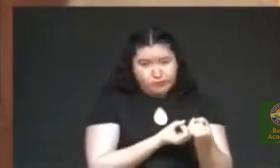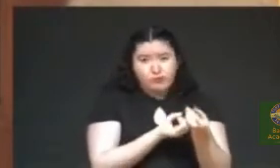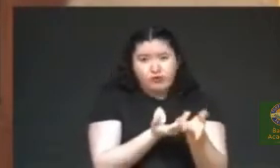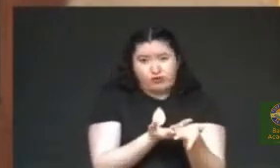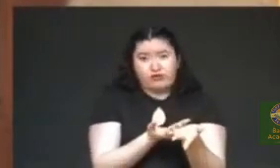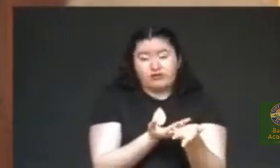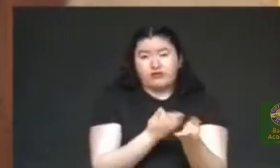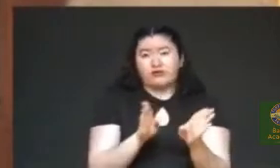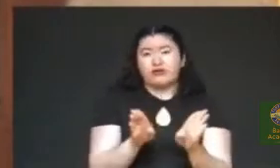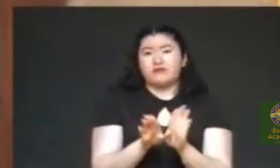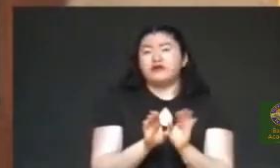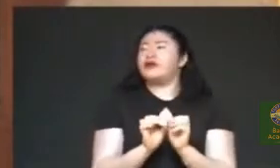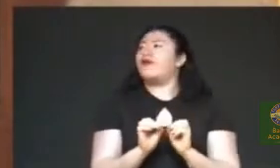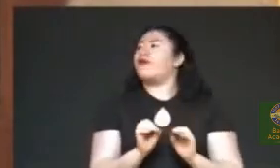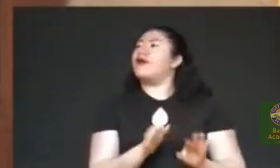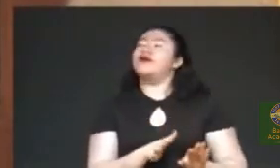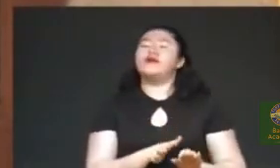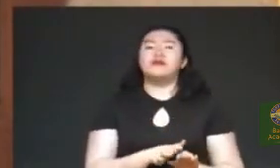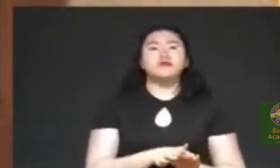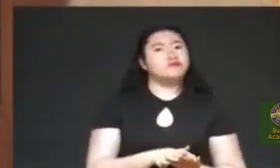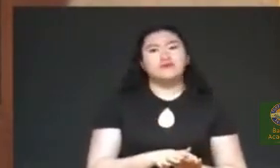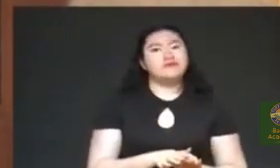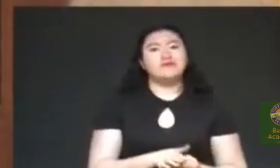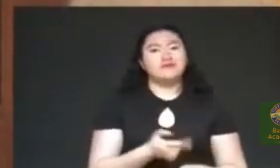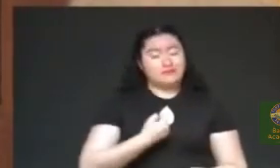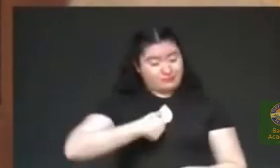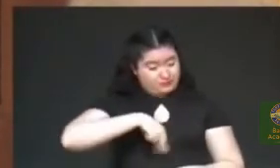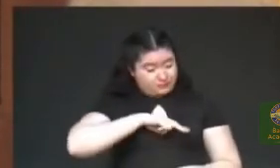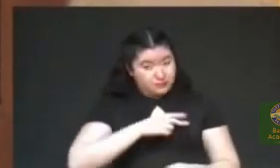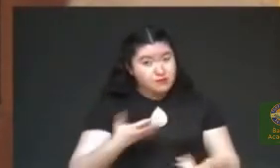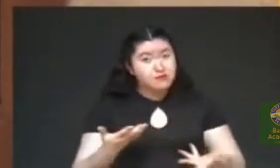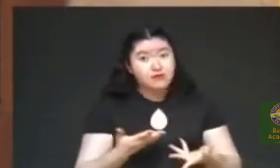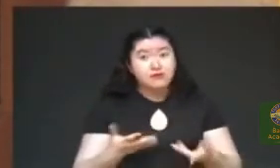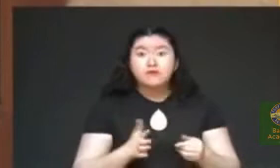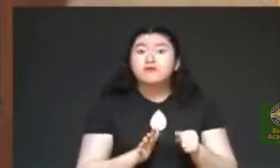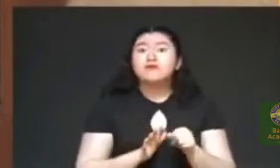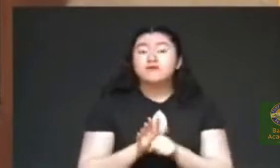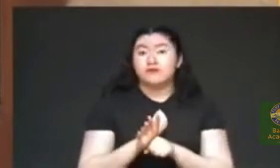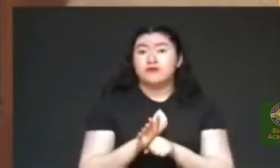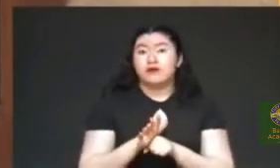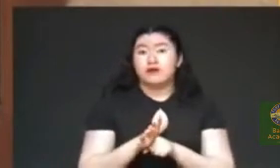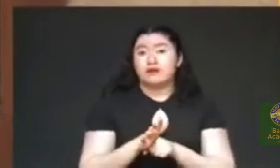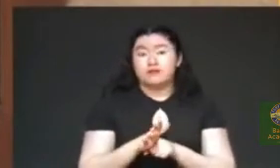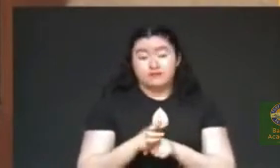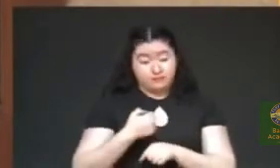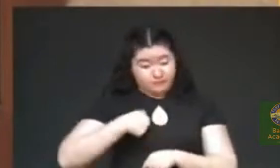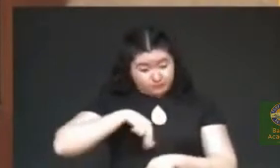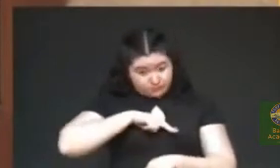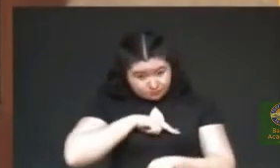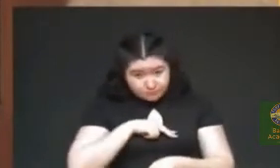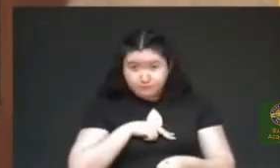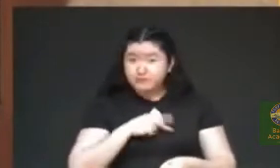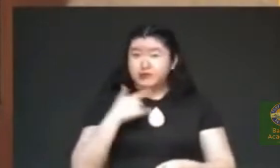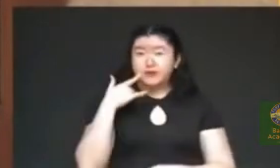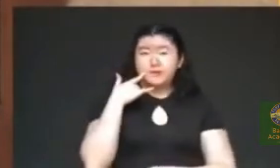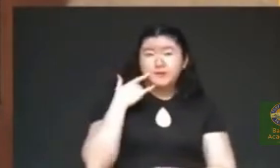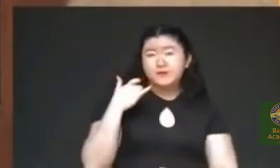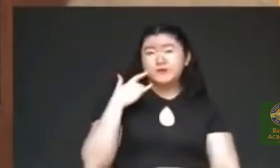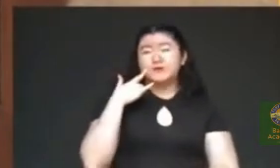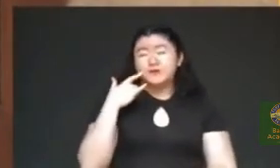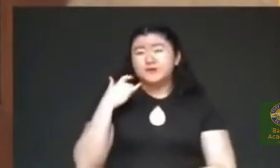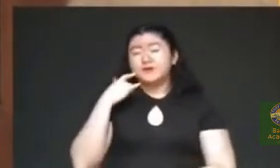evadirlo. Nosotros como autoridades, nuestra obligación es hacer todo lo que esté a nuestro alcance y más